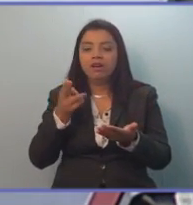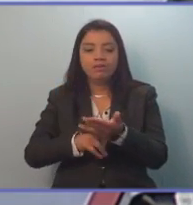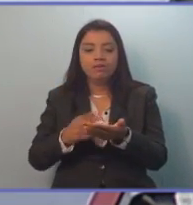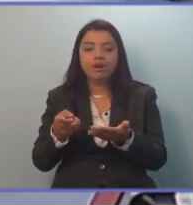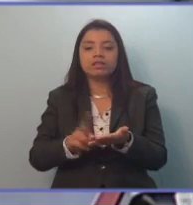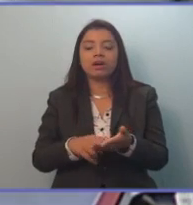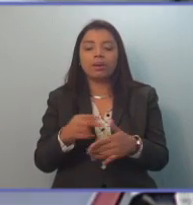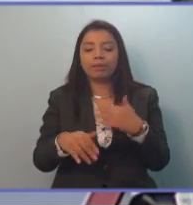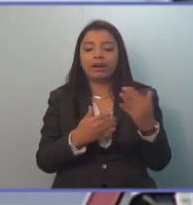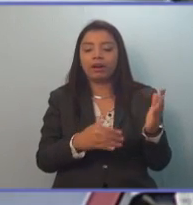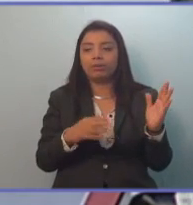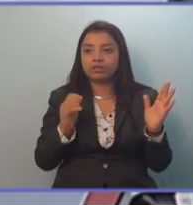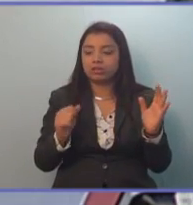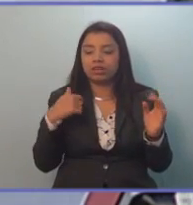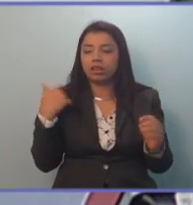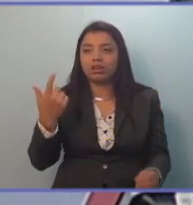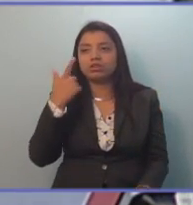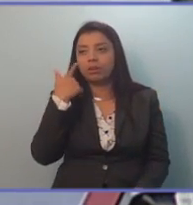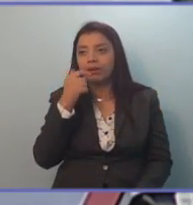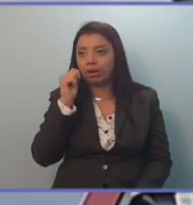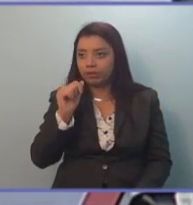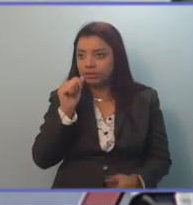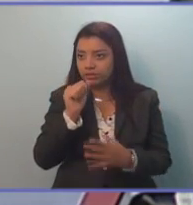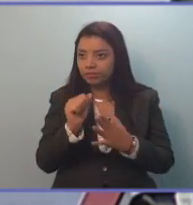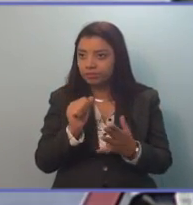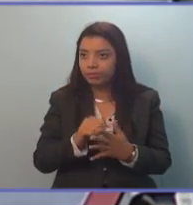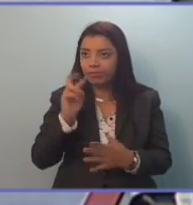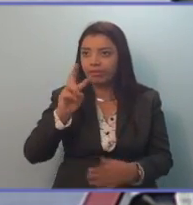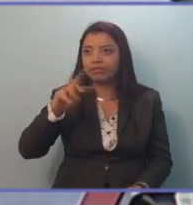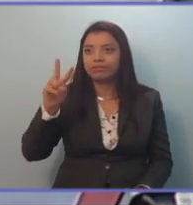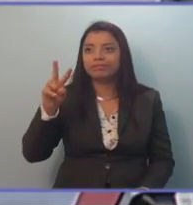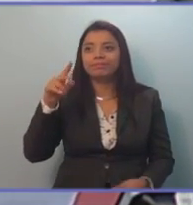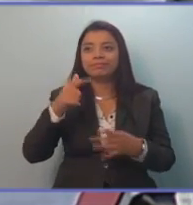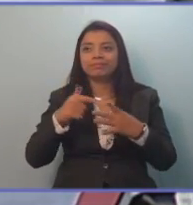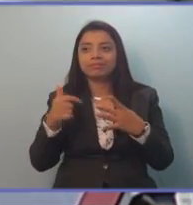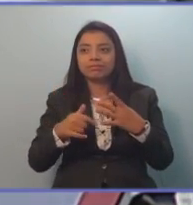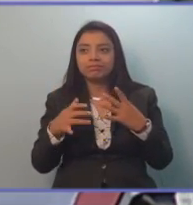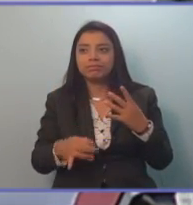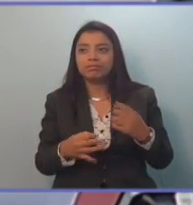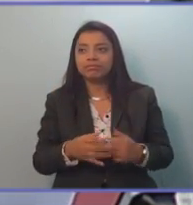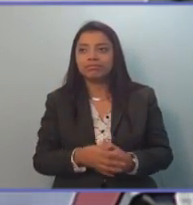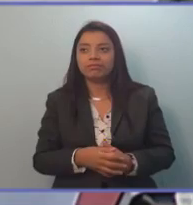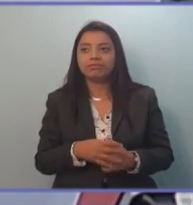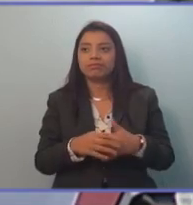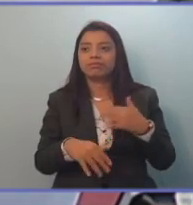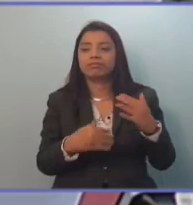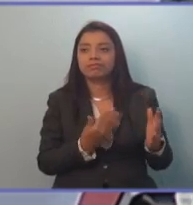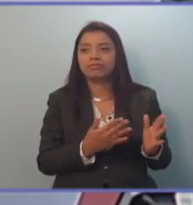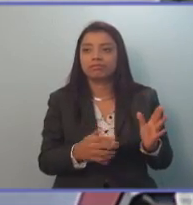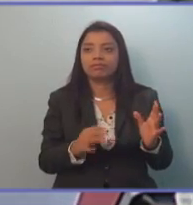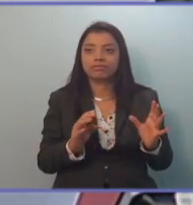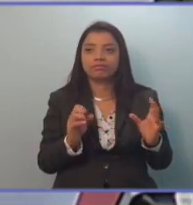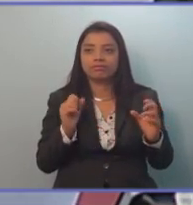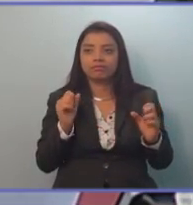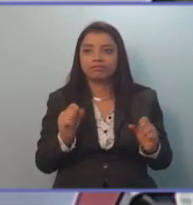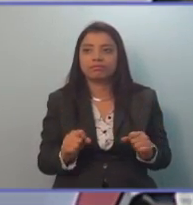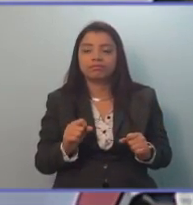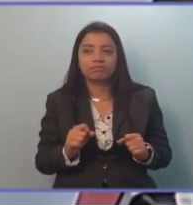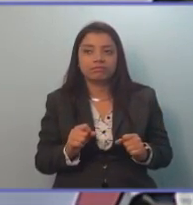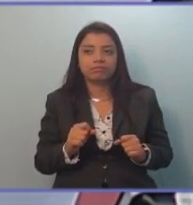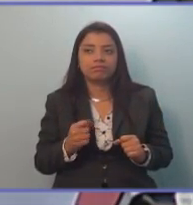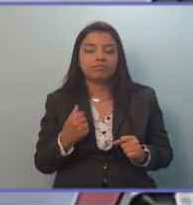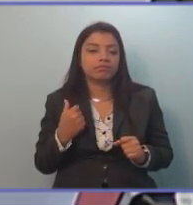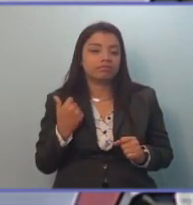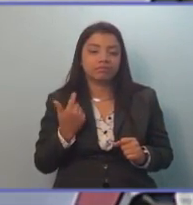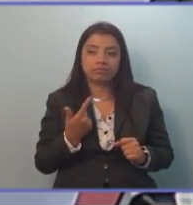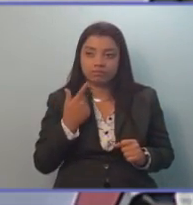conformidad al literal A del artículo 22 de esta ley. El contrato de titularización